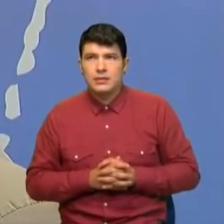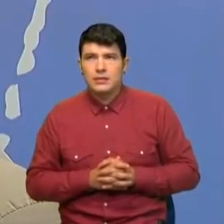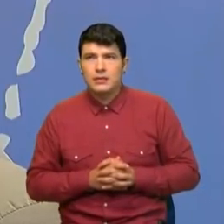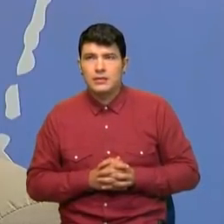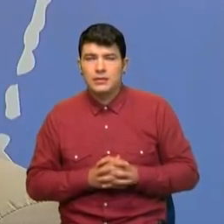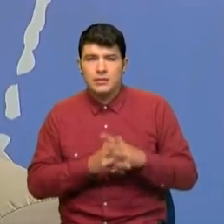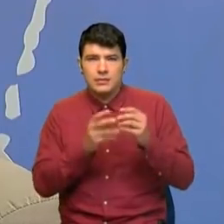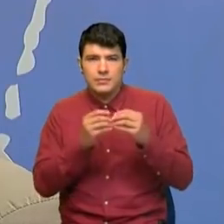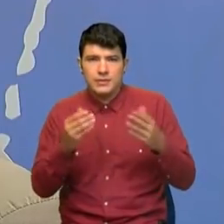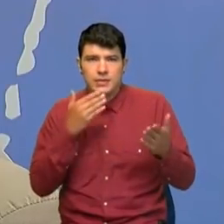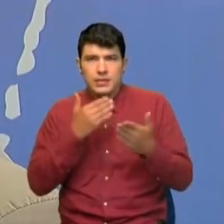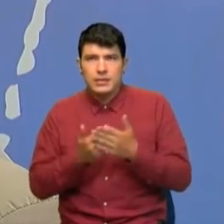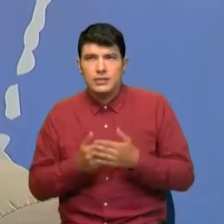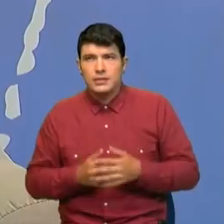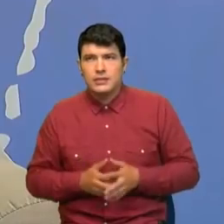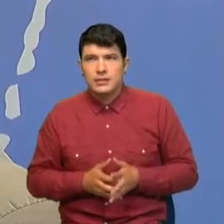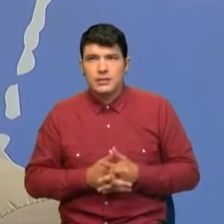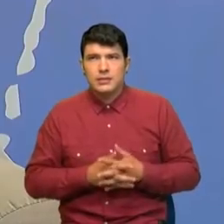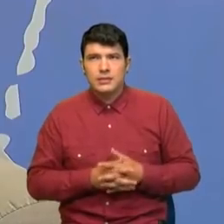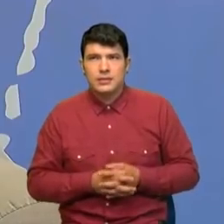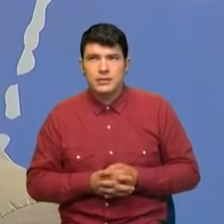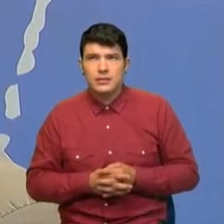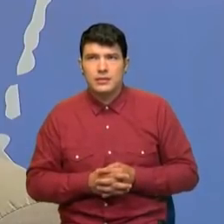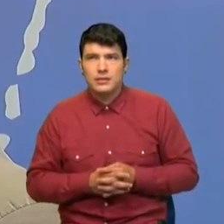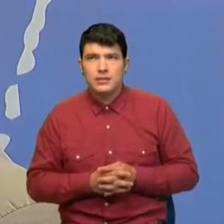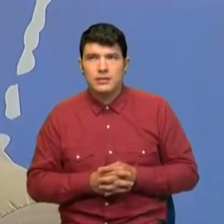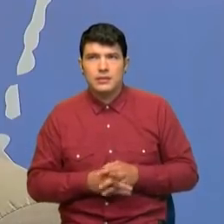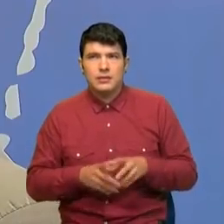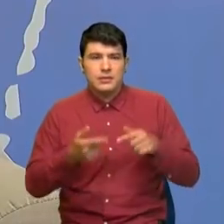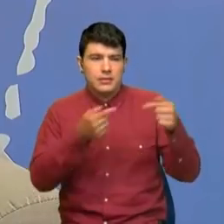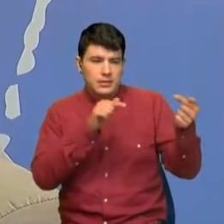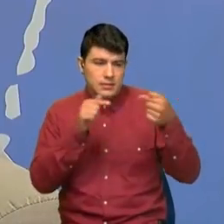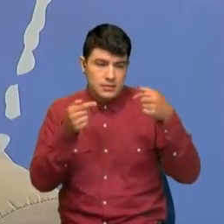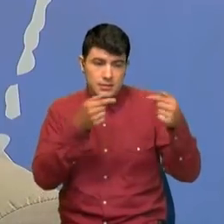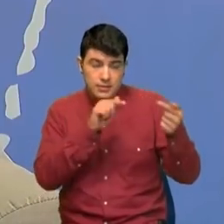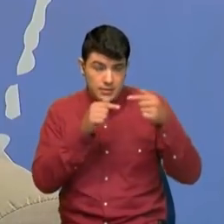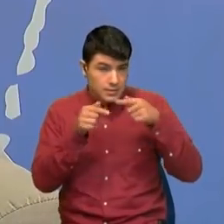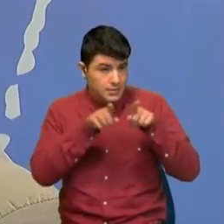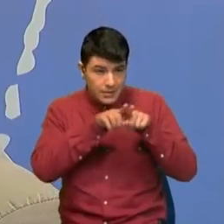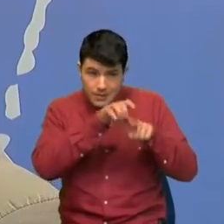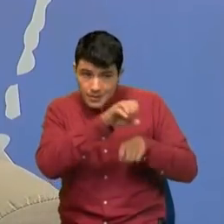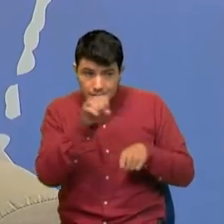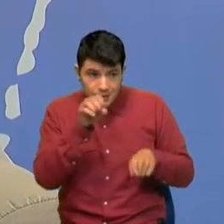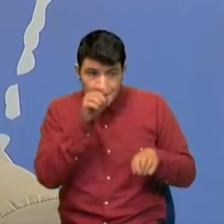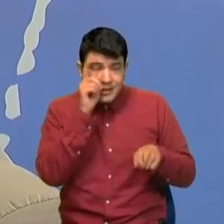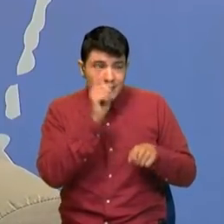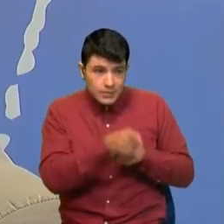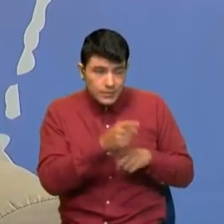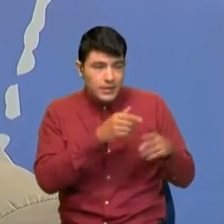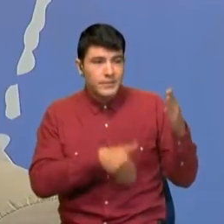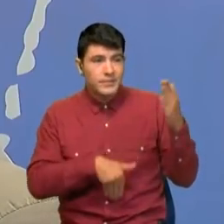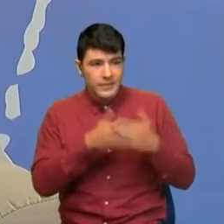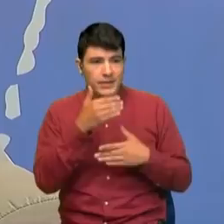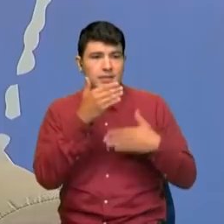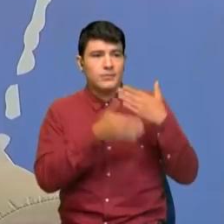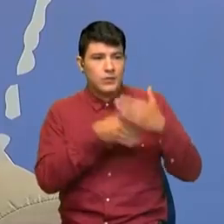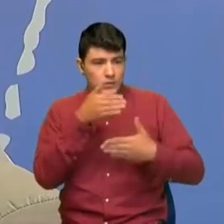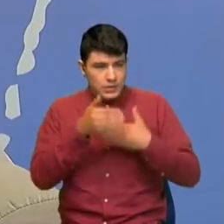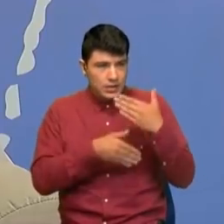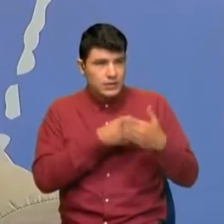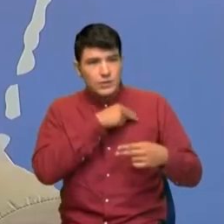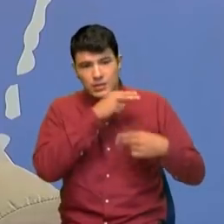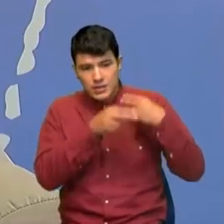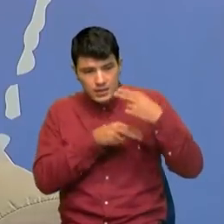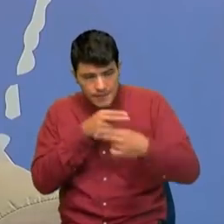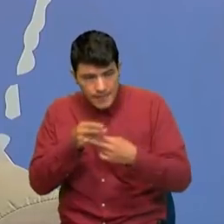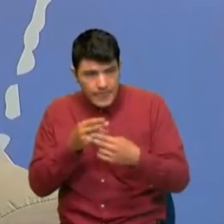Muchas gracias. Si hay alguna disputa con los hermanos, entonces lo ideal es que des inicio al proceso de sucesión, des